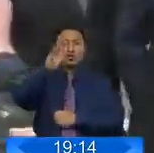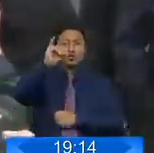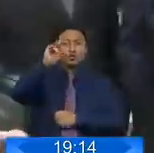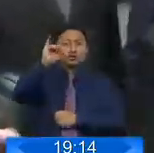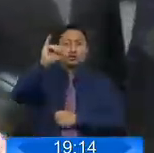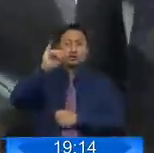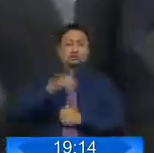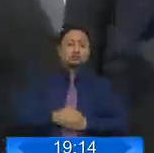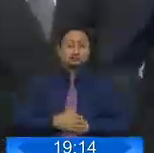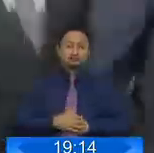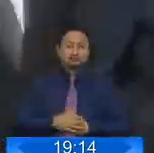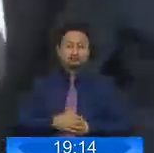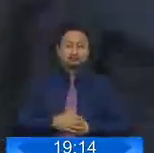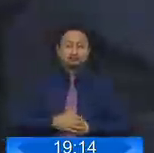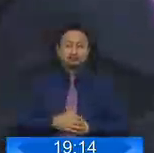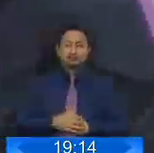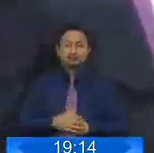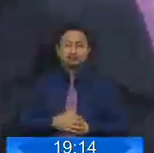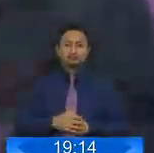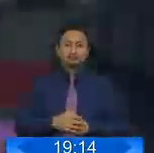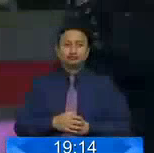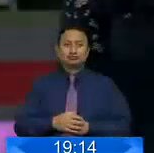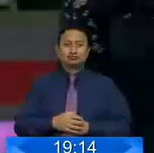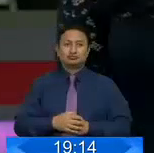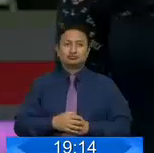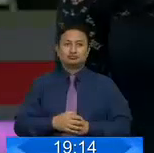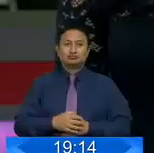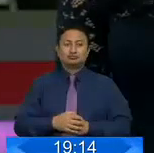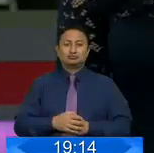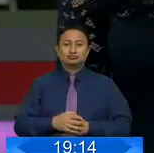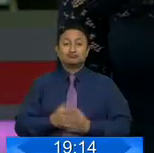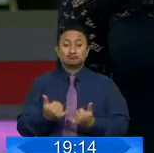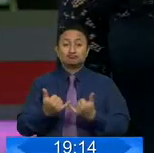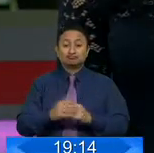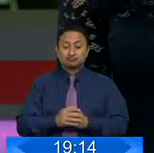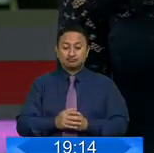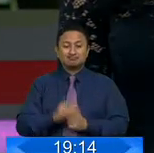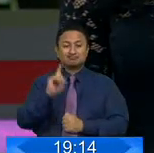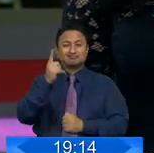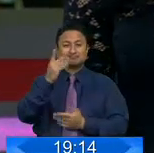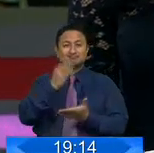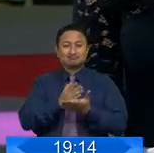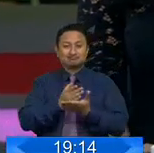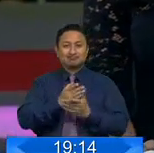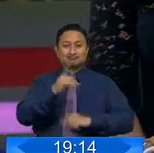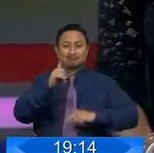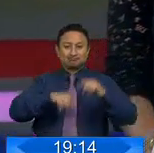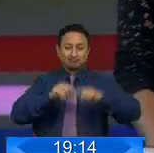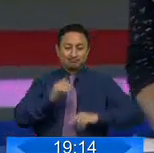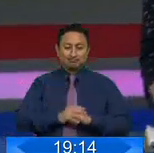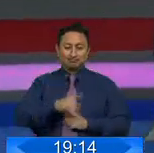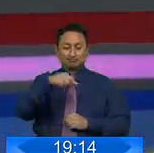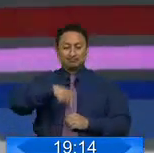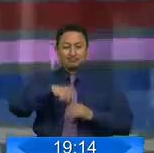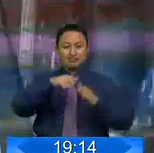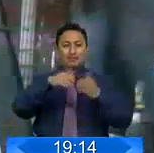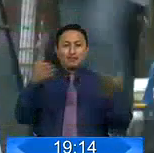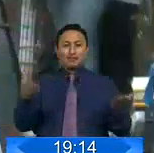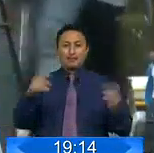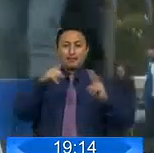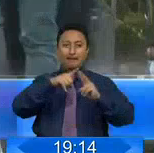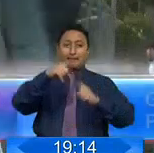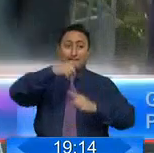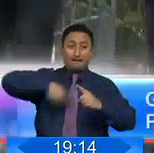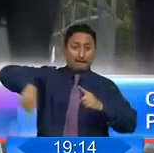informó Valeria Navarro. A esta hora, momento de nuestra primera pausa aquí en Emisión Estelar del Comercio TV, y